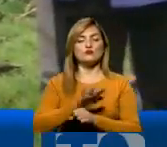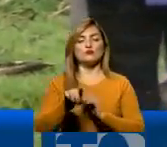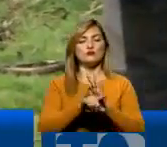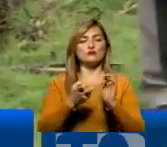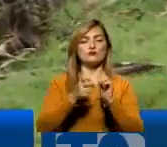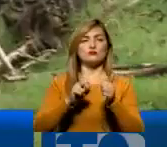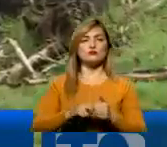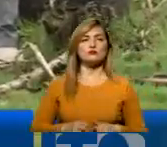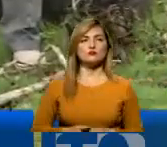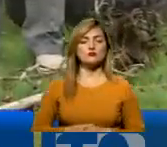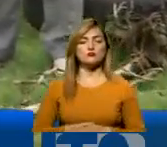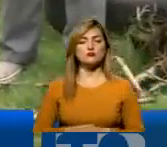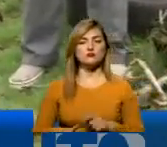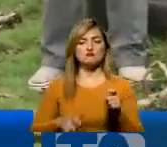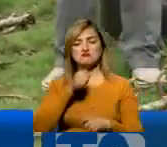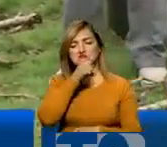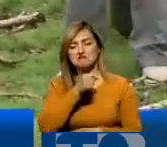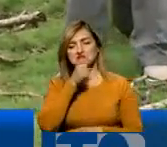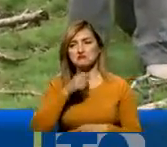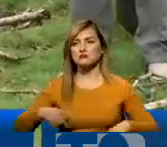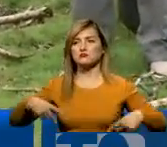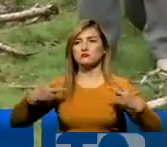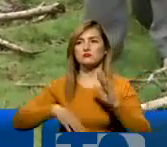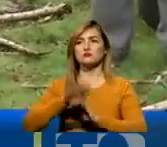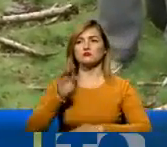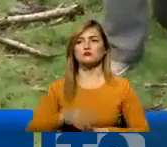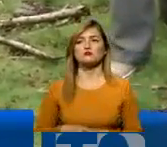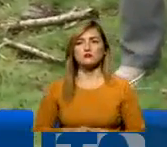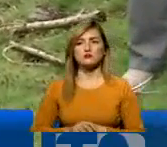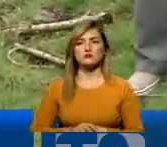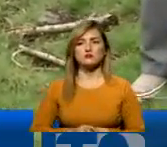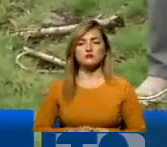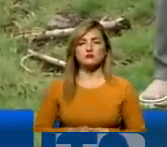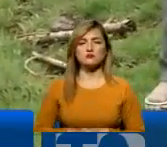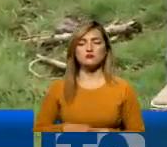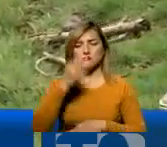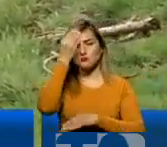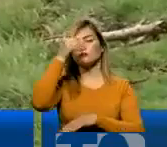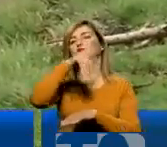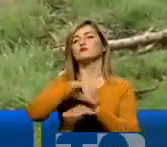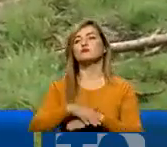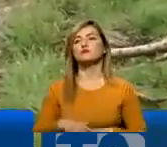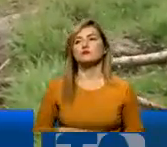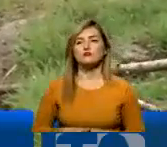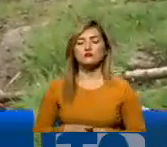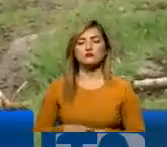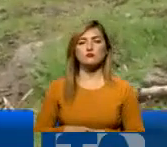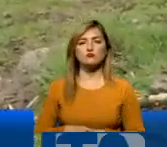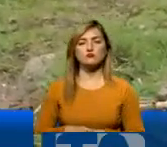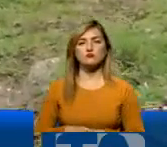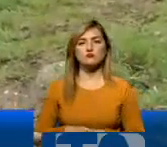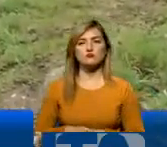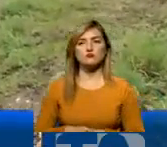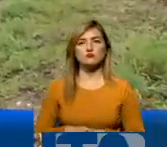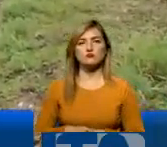problema, ya que son personas de la tercera edad, la mayoría que vive aquí. Buenas tardes. Dando